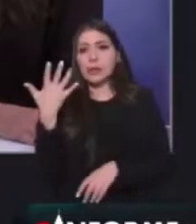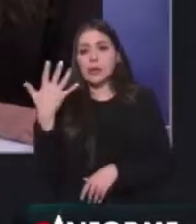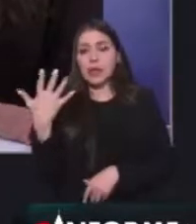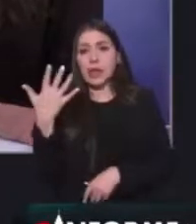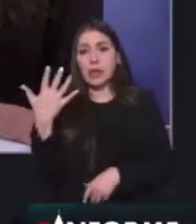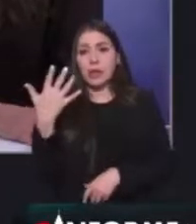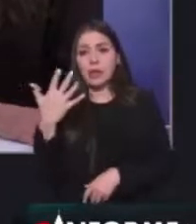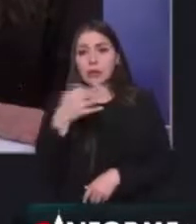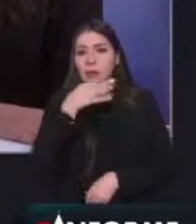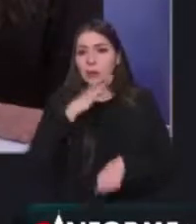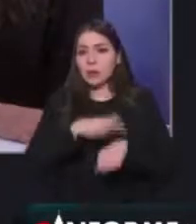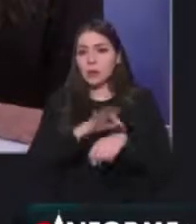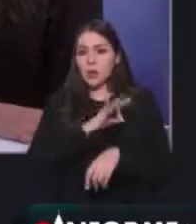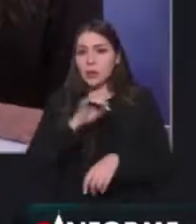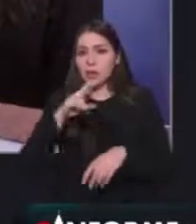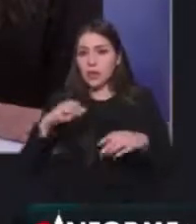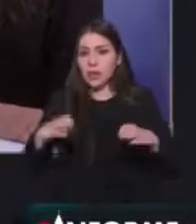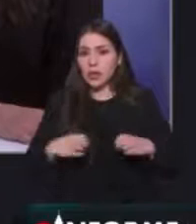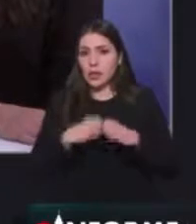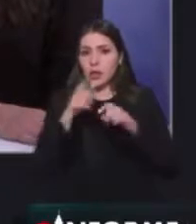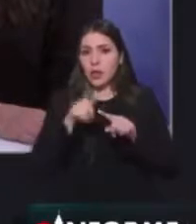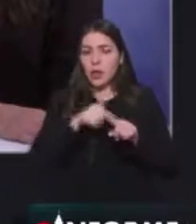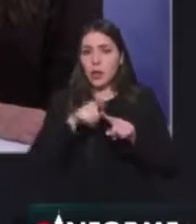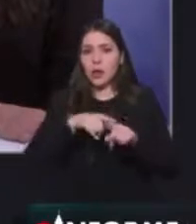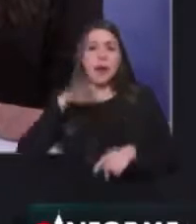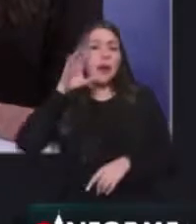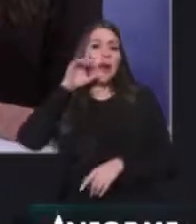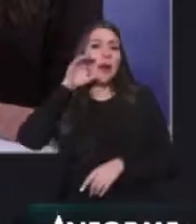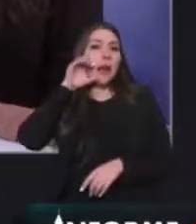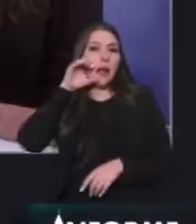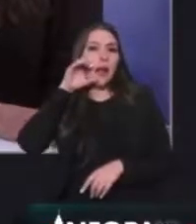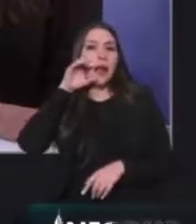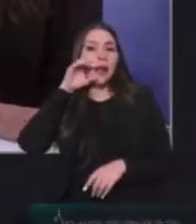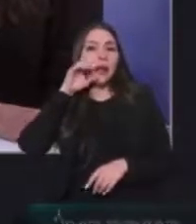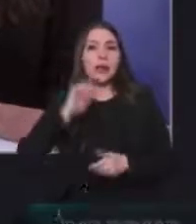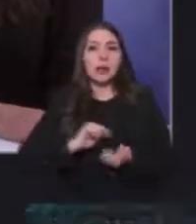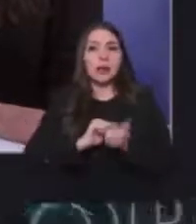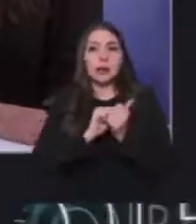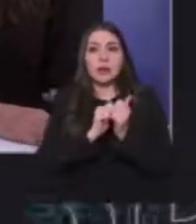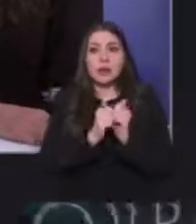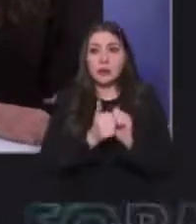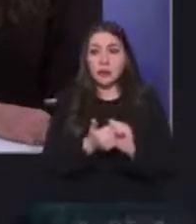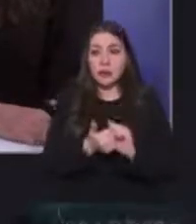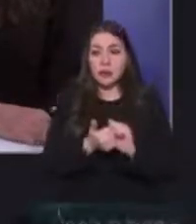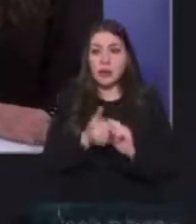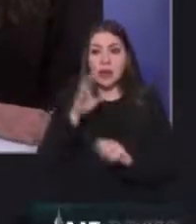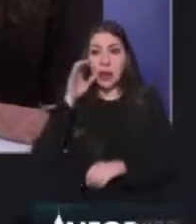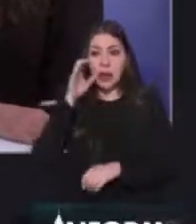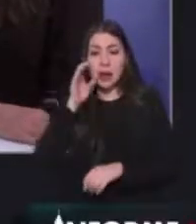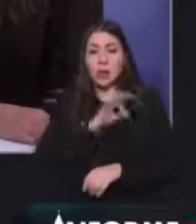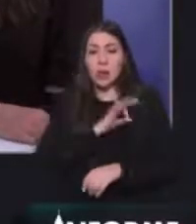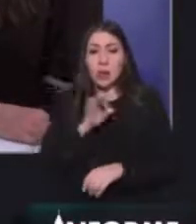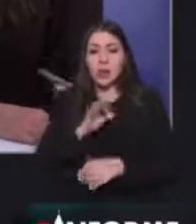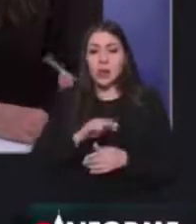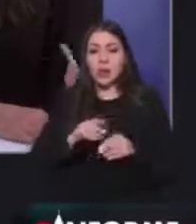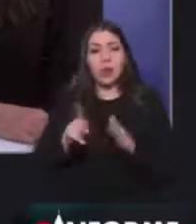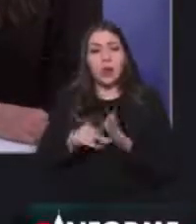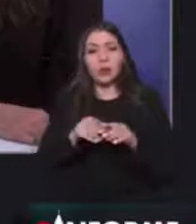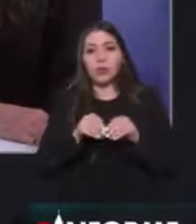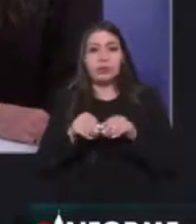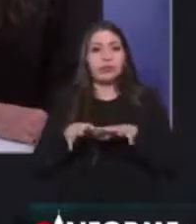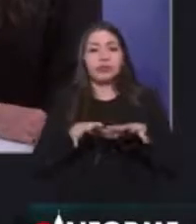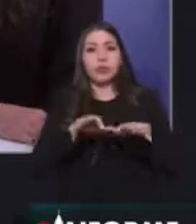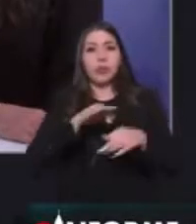alerta y que están en naranja, y eso nos puede mover la epidemia hacia todo el país. Y en Ciudad de México